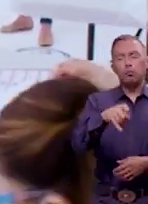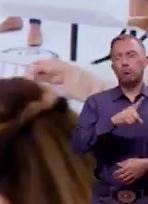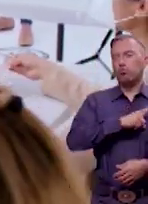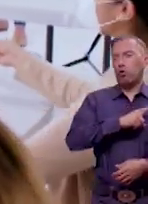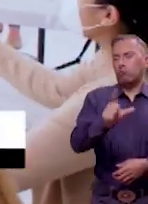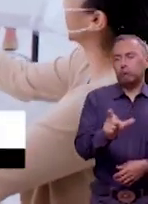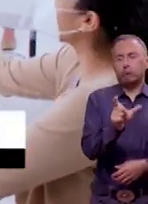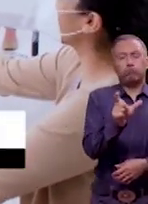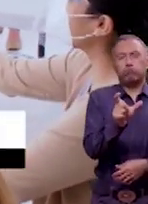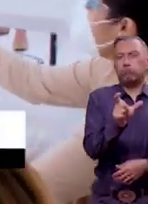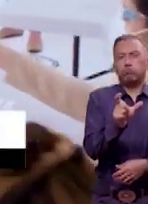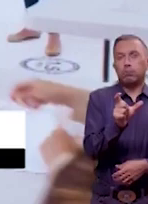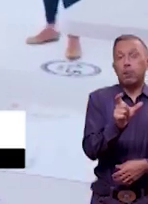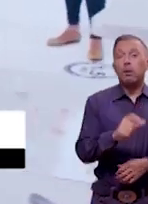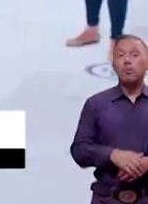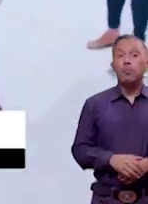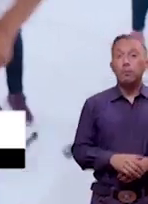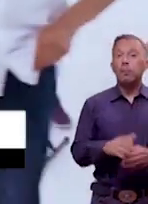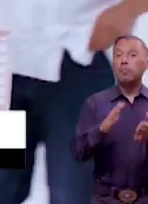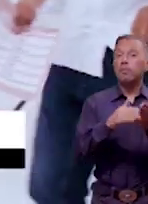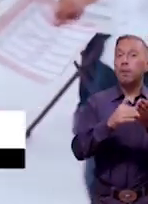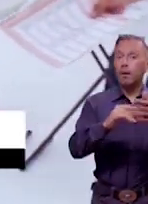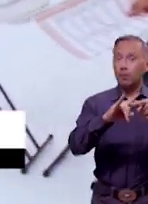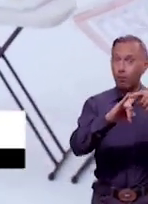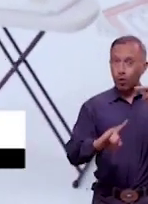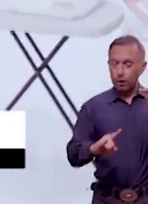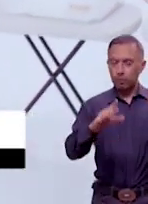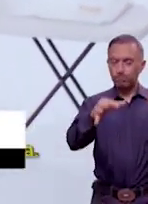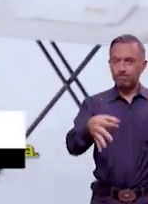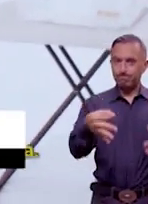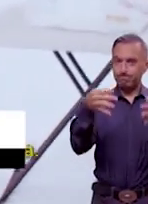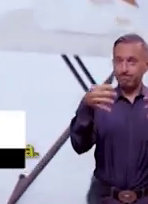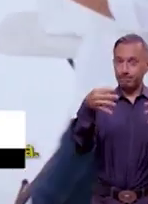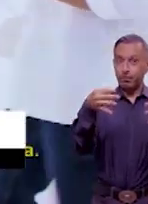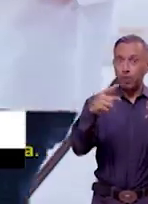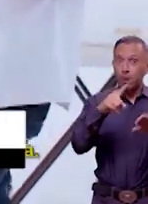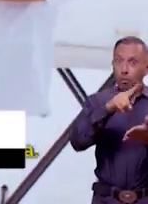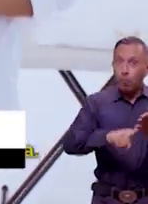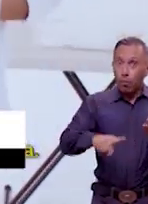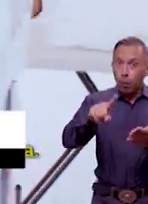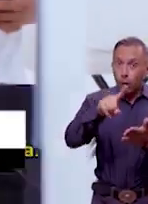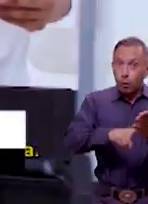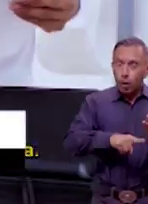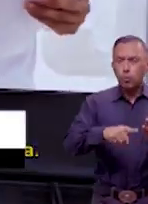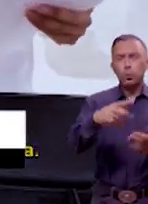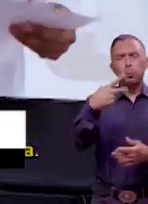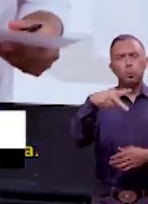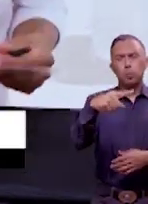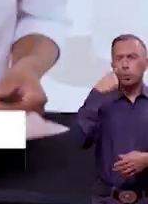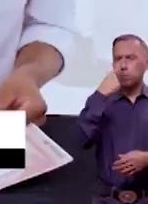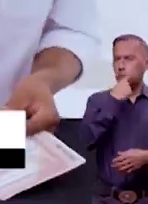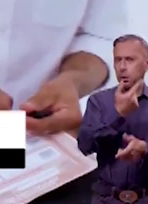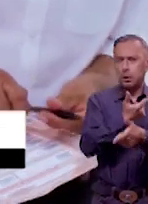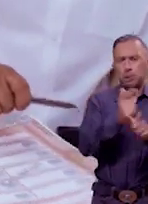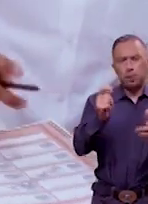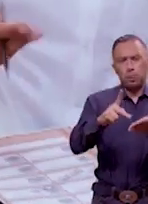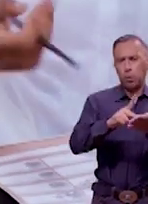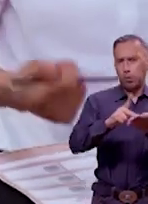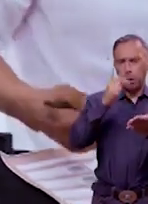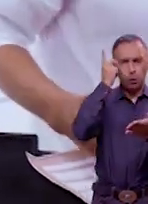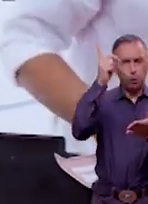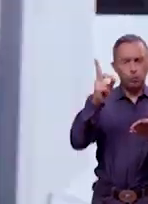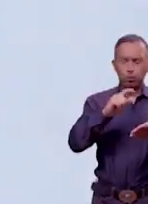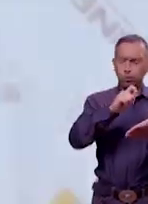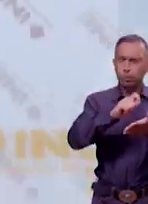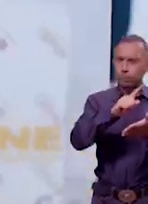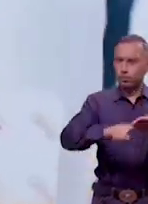país. Por ello, aquí te presentamos el 1-2-3 a la hora de ir a votar. Recuerda que si tu credencial se venció en